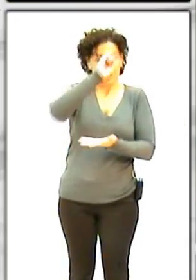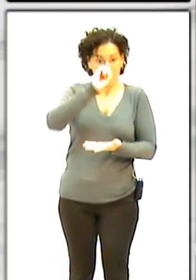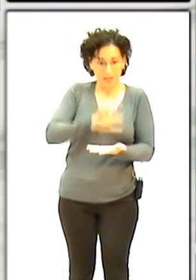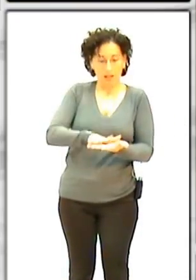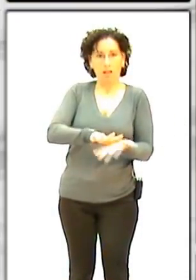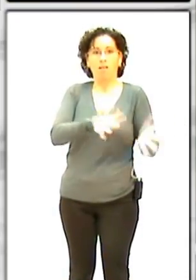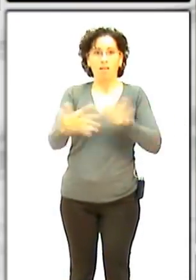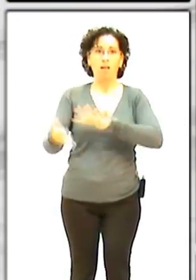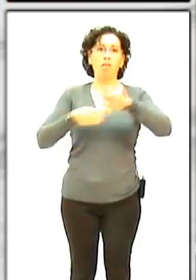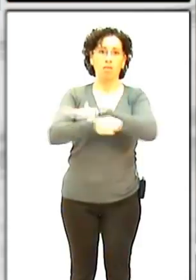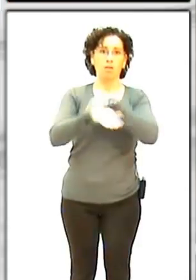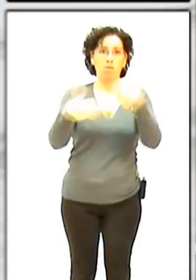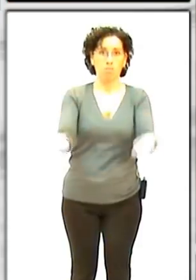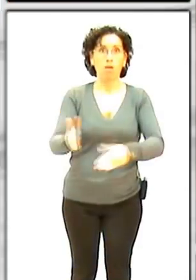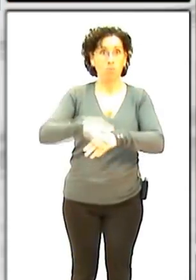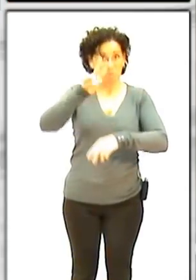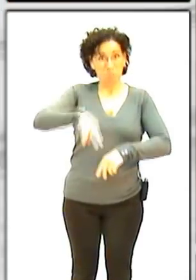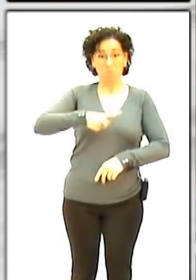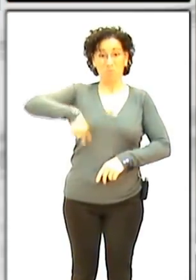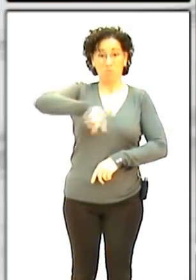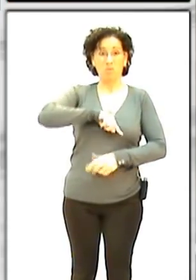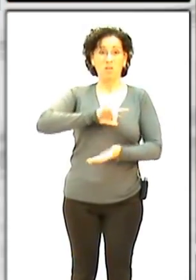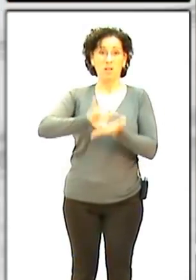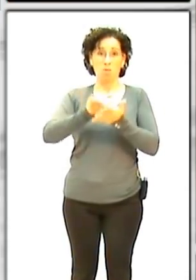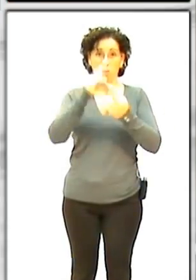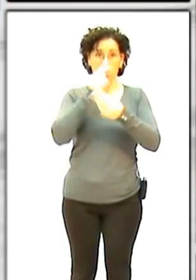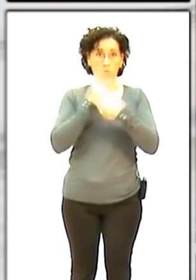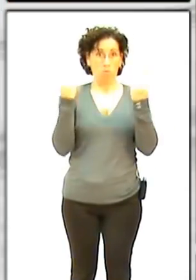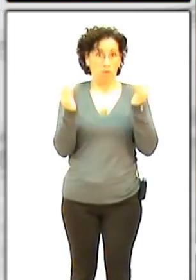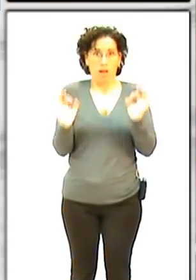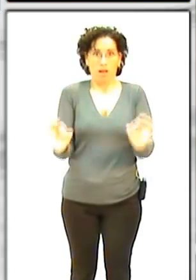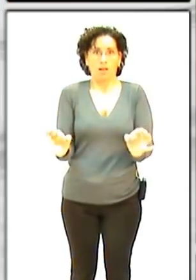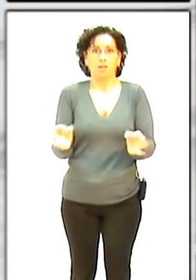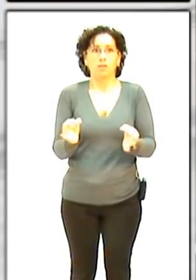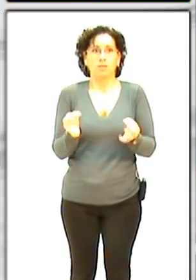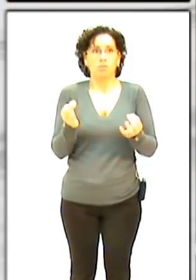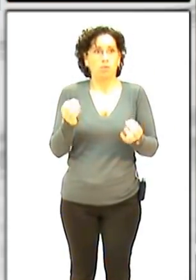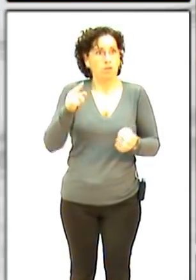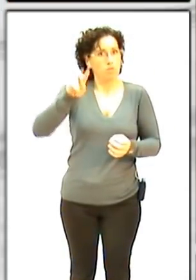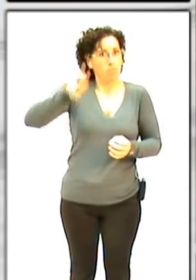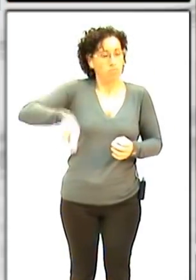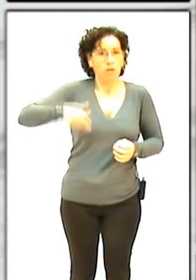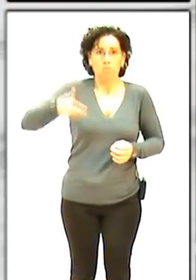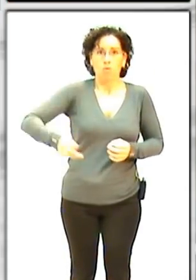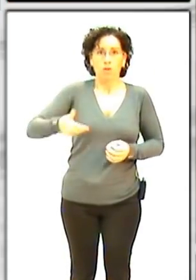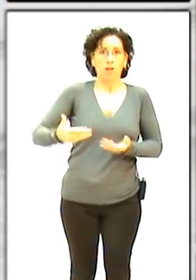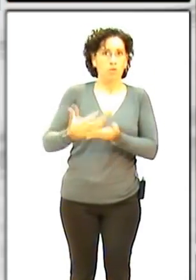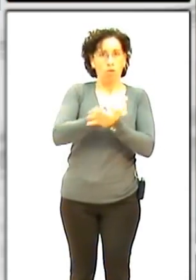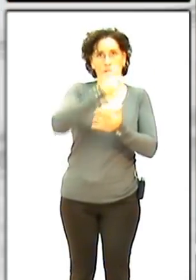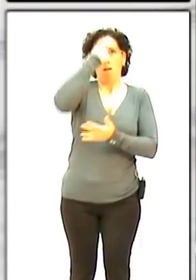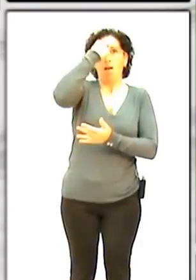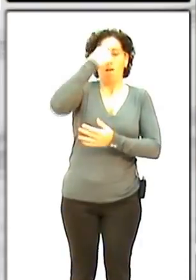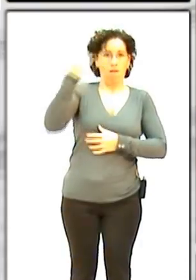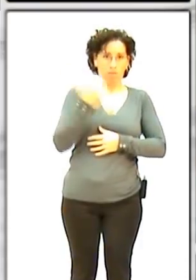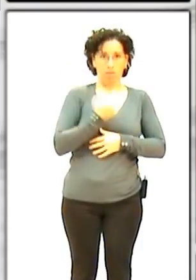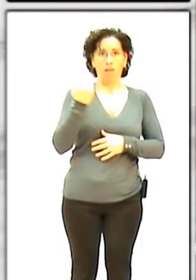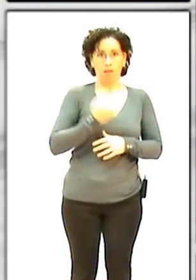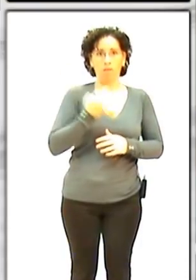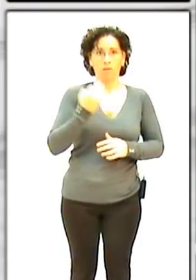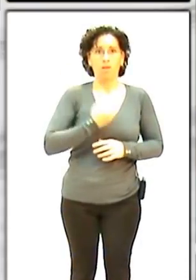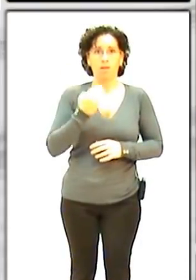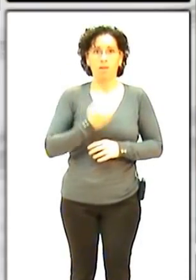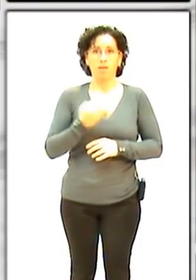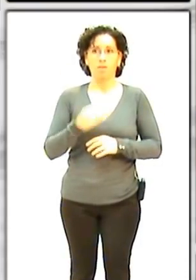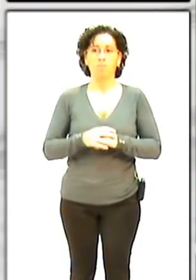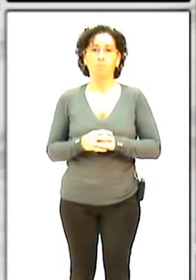información porque somos un servicio público. Entonces yo creo que eso es importante, que lo tengamos todos en mente